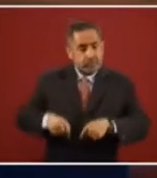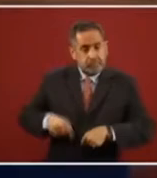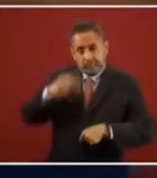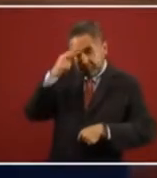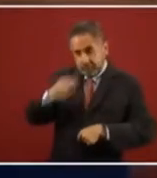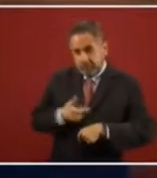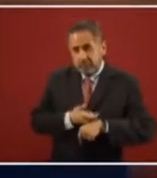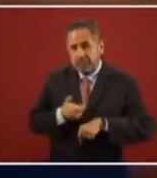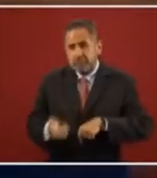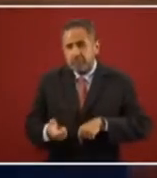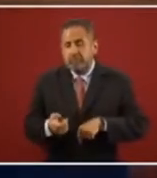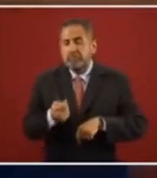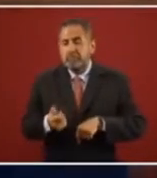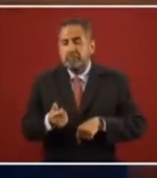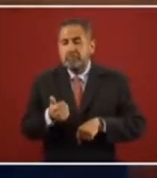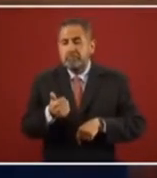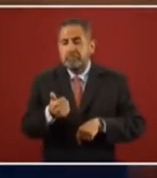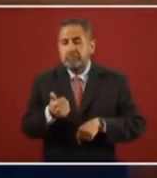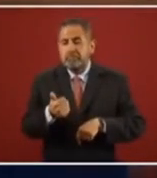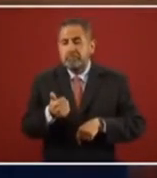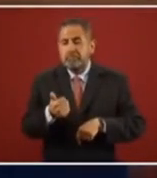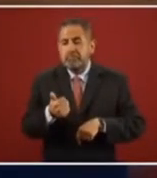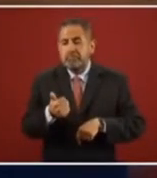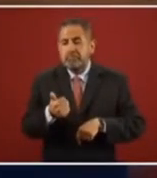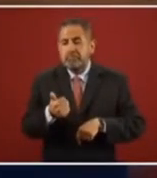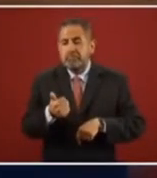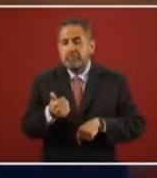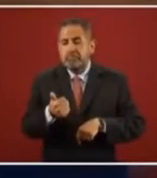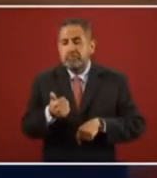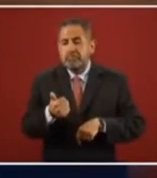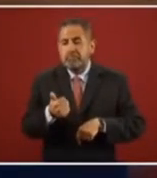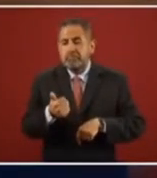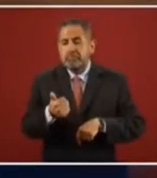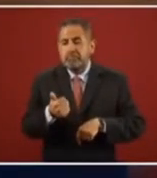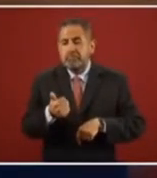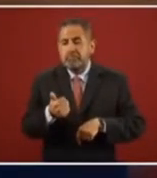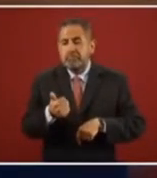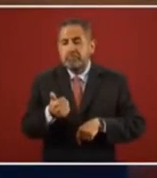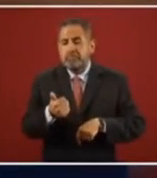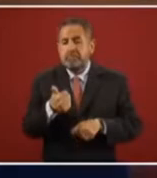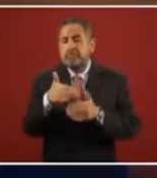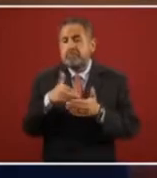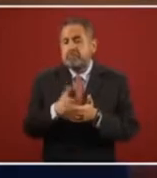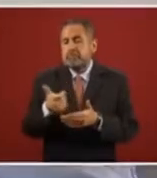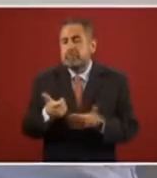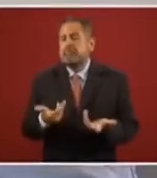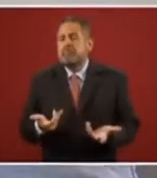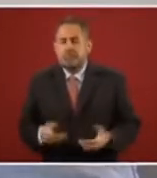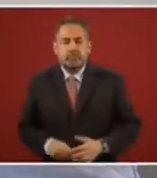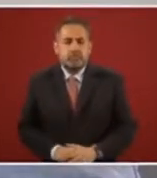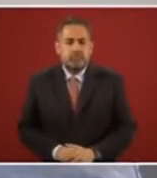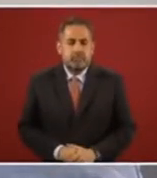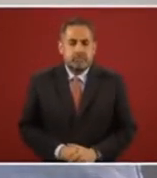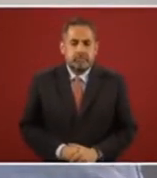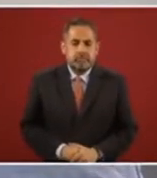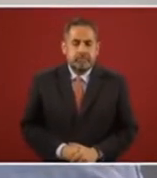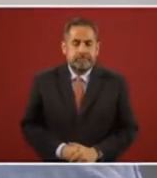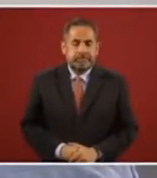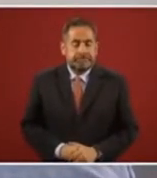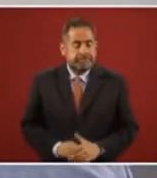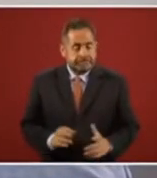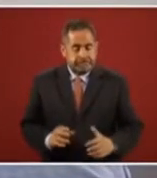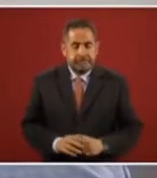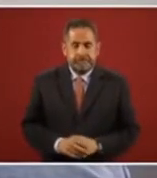méxico le pagan apenas 16 mil en el méxico de mi país extenso bueno este